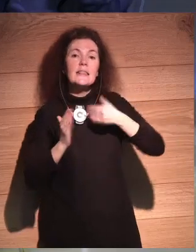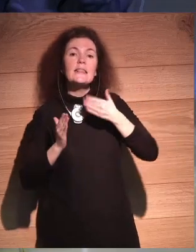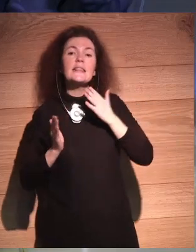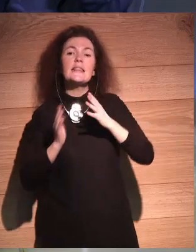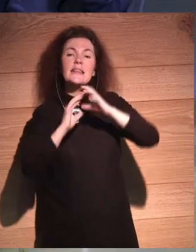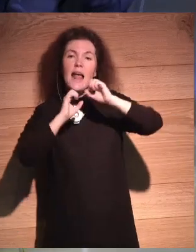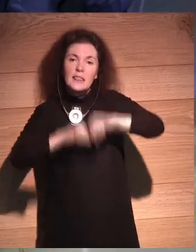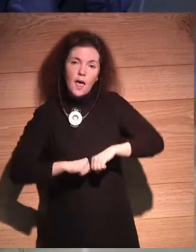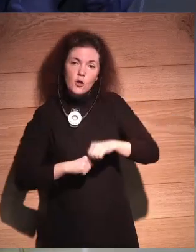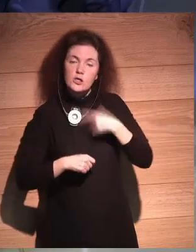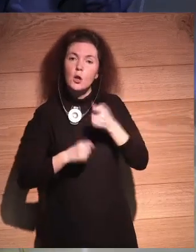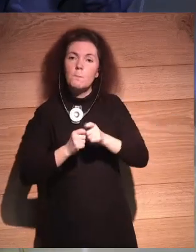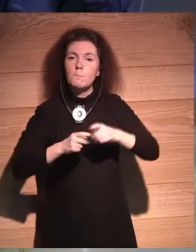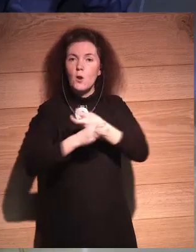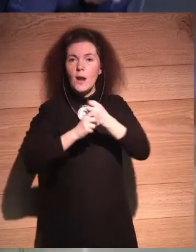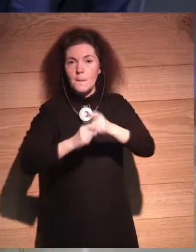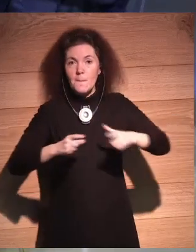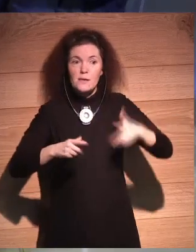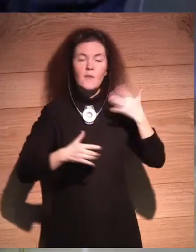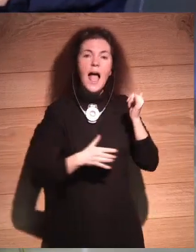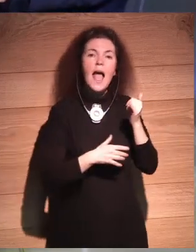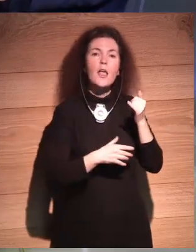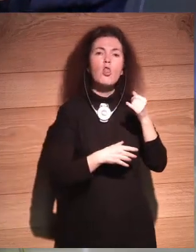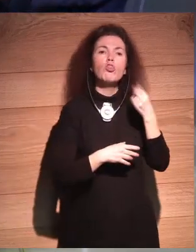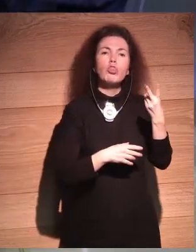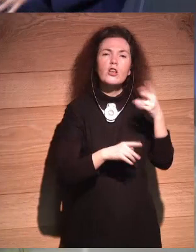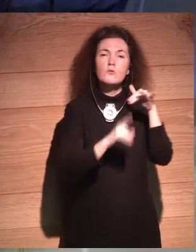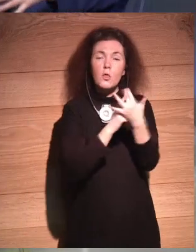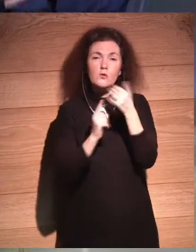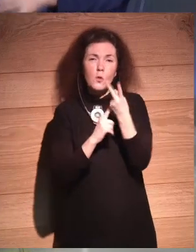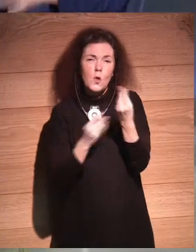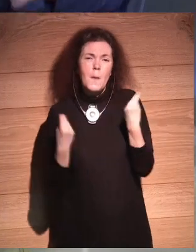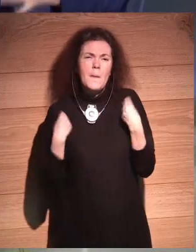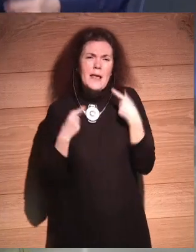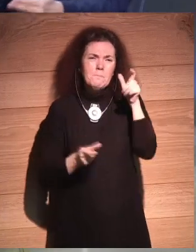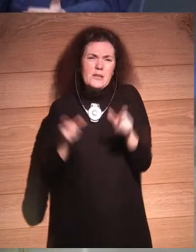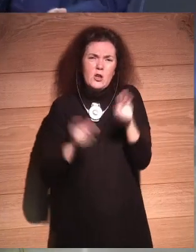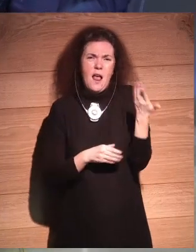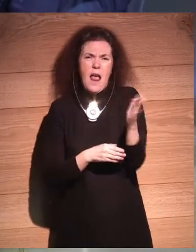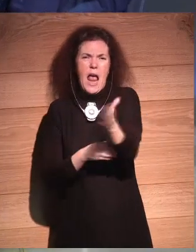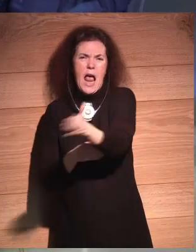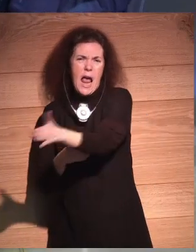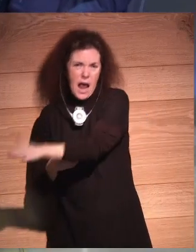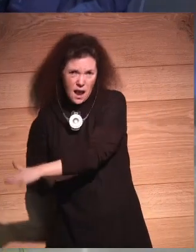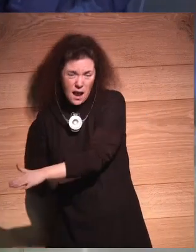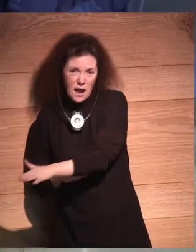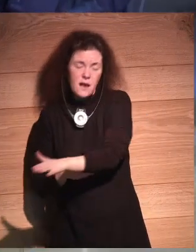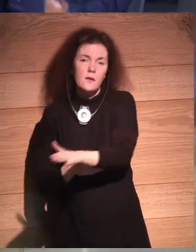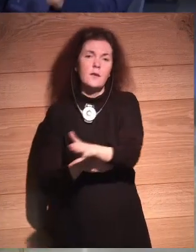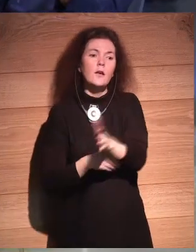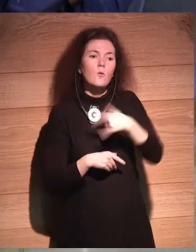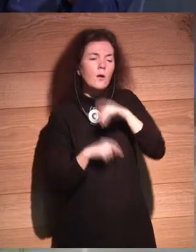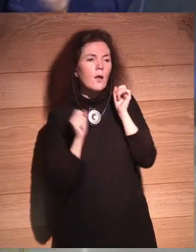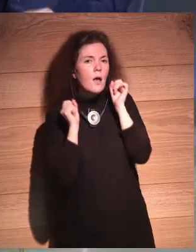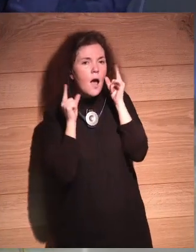que hemos tenido dos incidentes que han costado muchas vidas, y luego nos dimos cuenta de que no queríamos